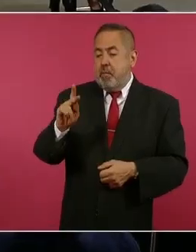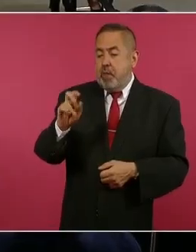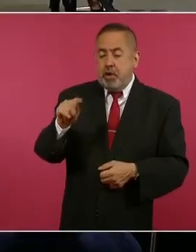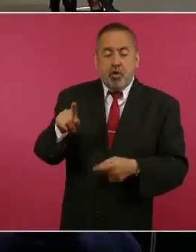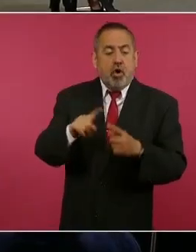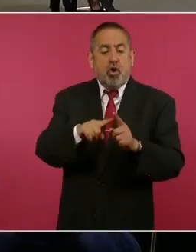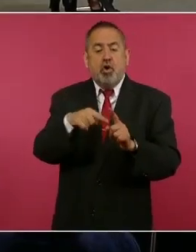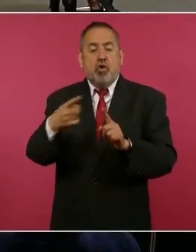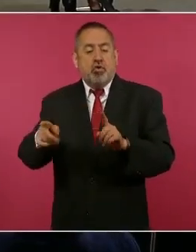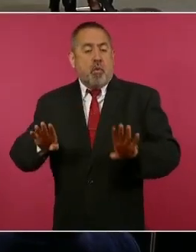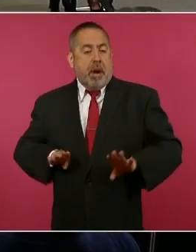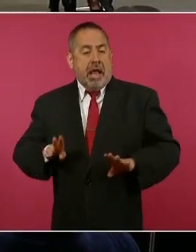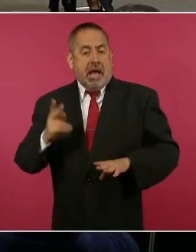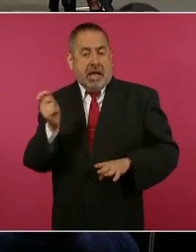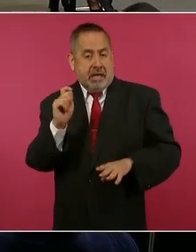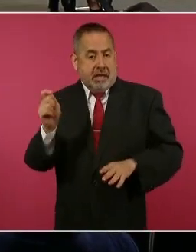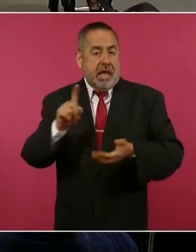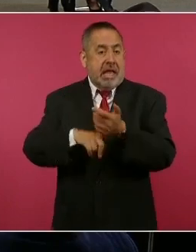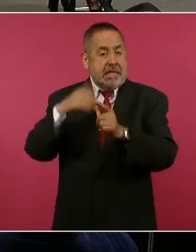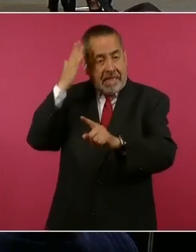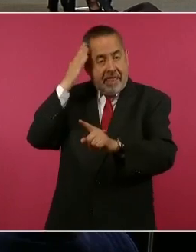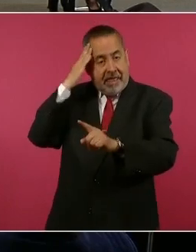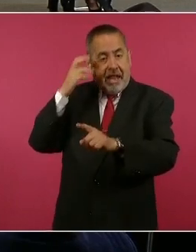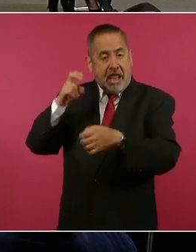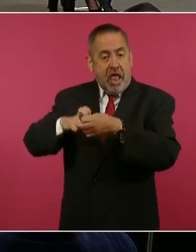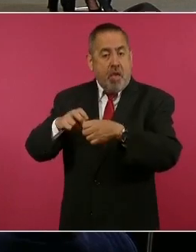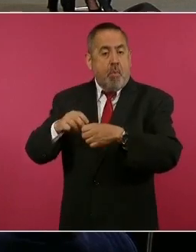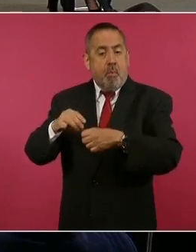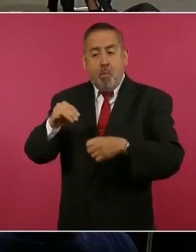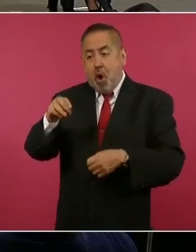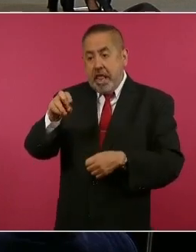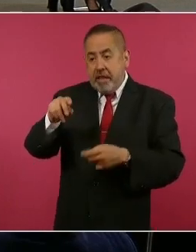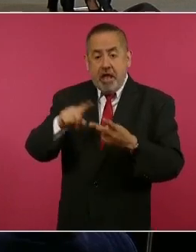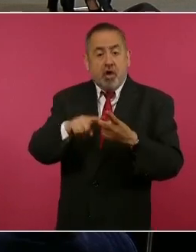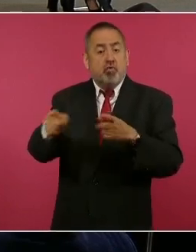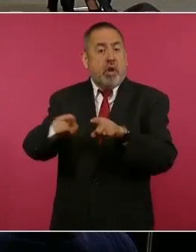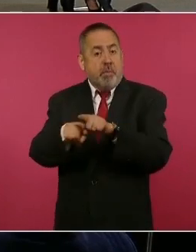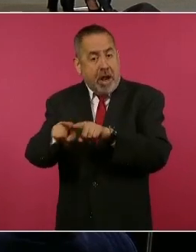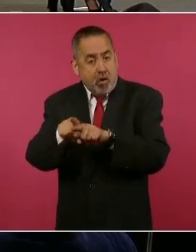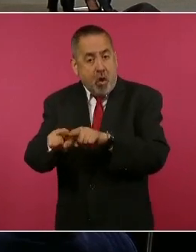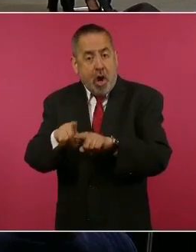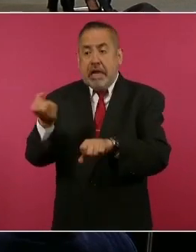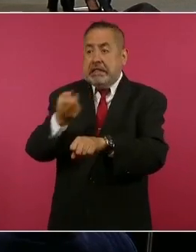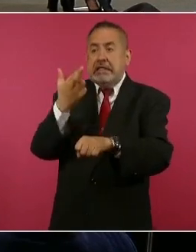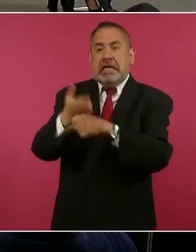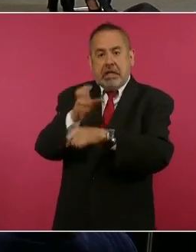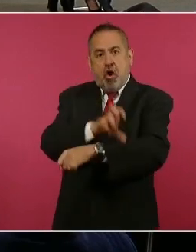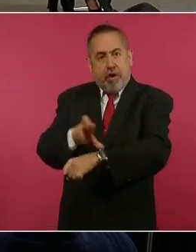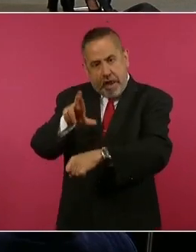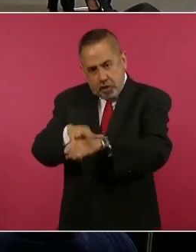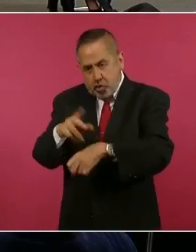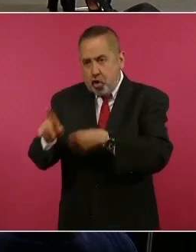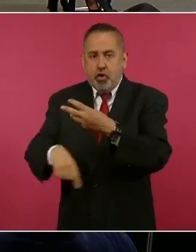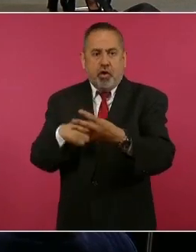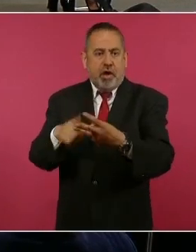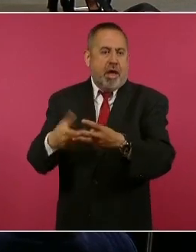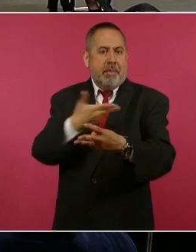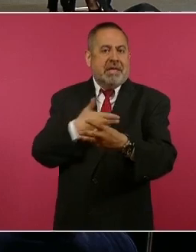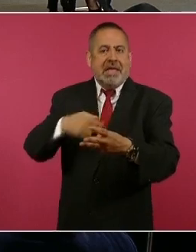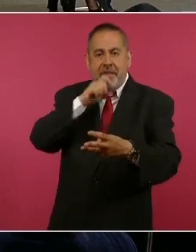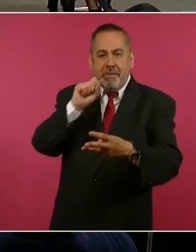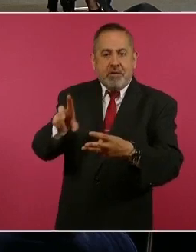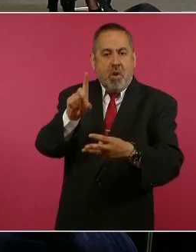Joana Acosta es líder estatal de Morena, su hermano David Hernández Solís es secretario de Coordinación Estatal y presidente del